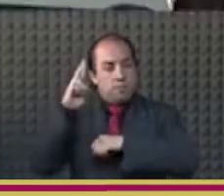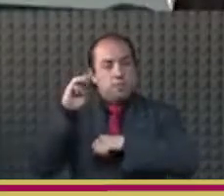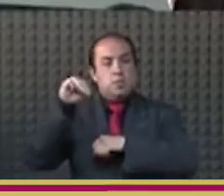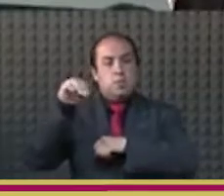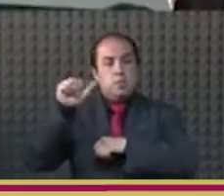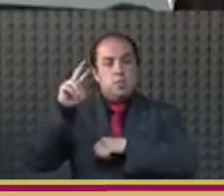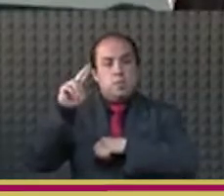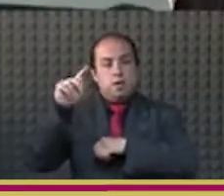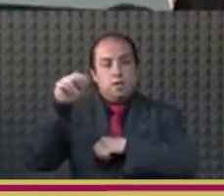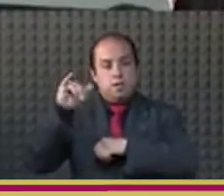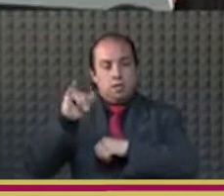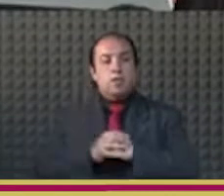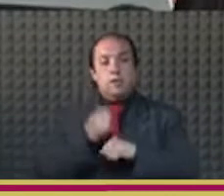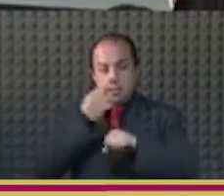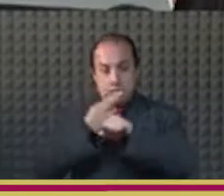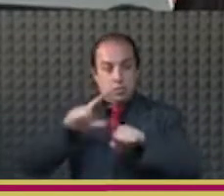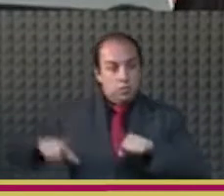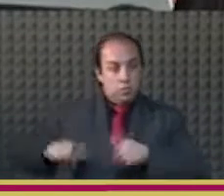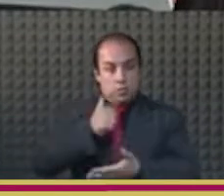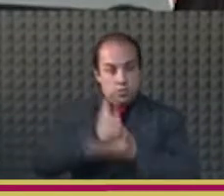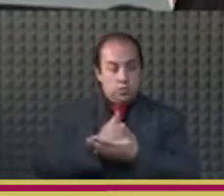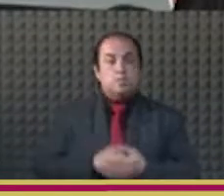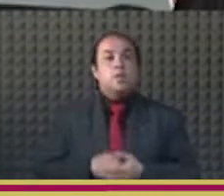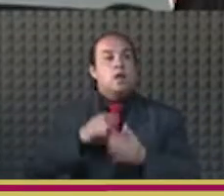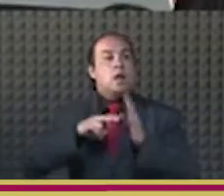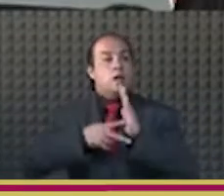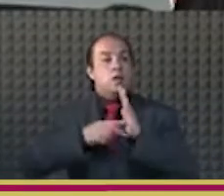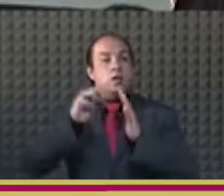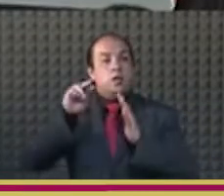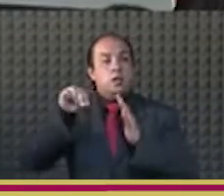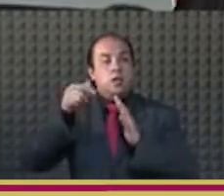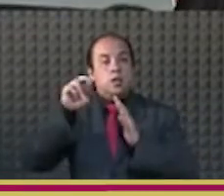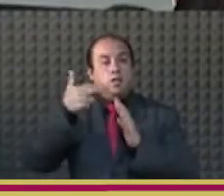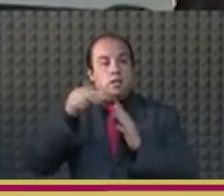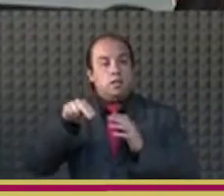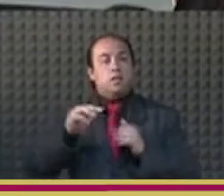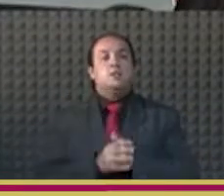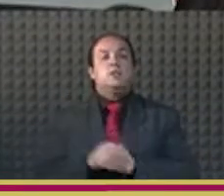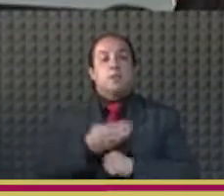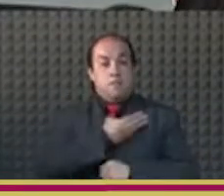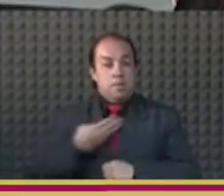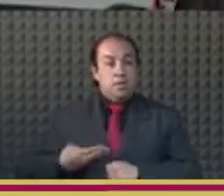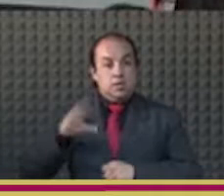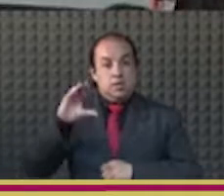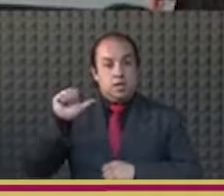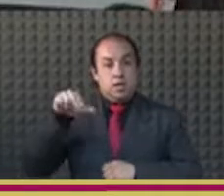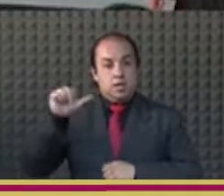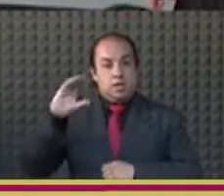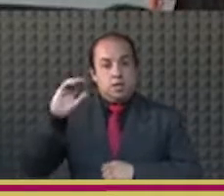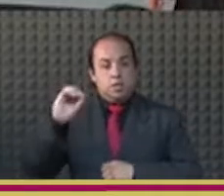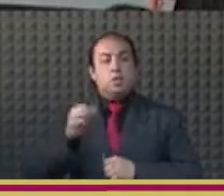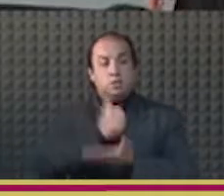Guadarrama, secretario de Gobierno de la Ciudad, al ingeniero Nathan Poblaski Berry, presidente de la Canaco Ciudad de